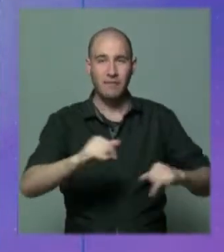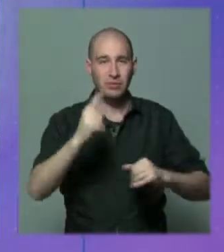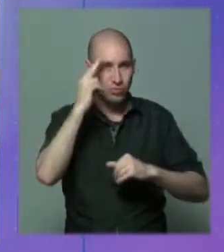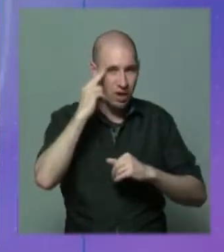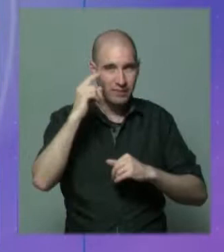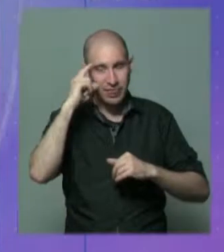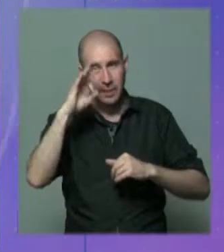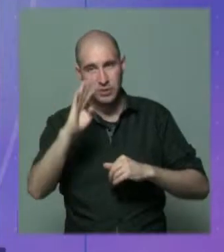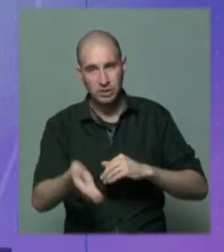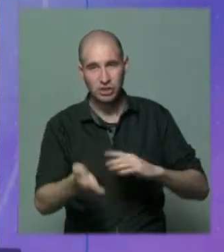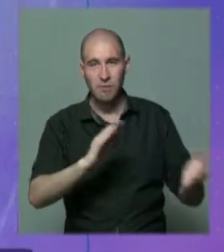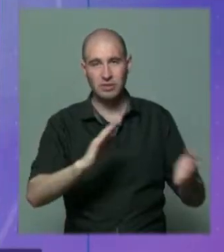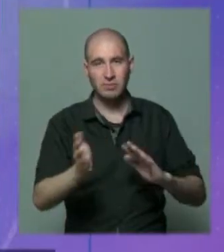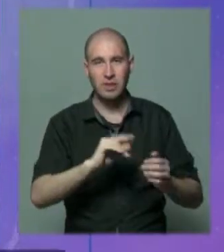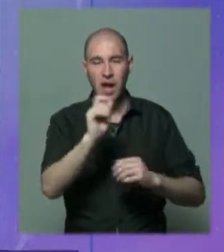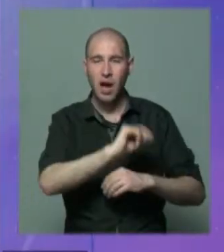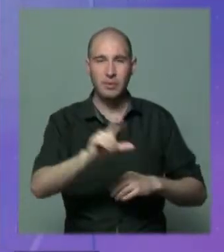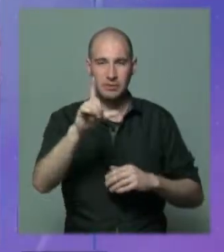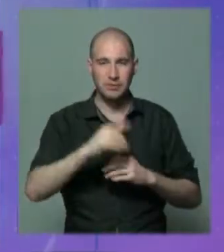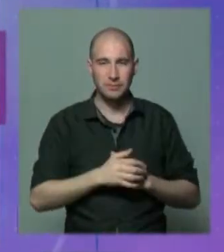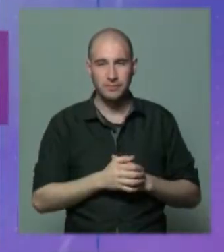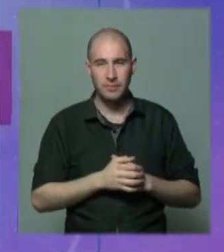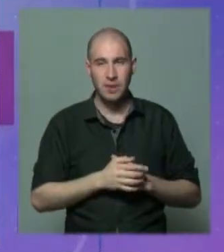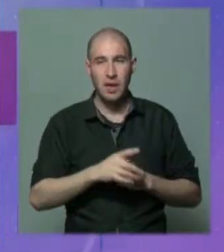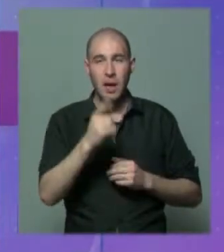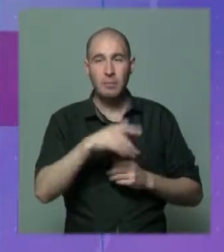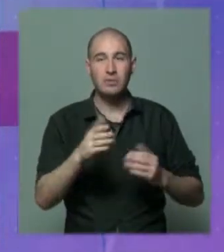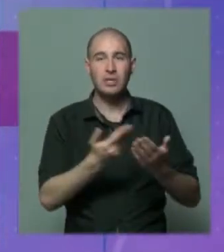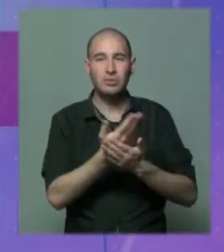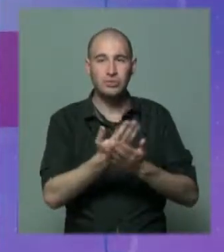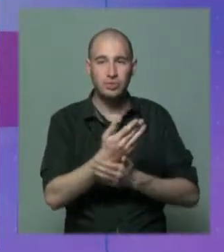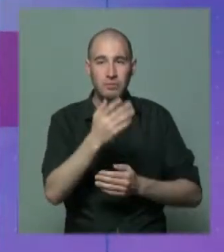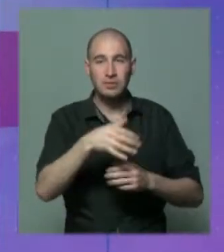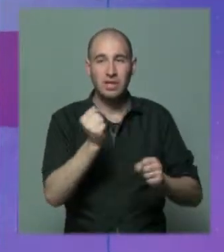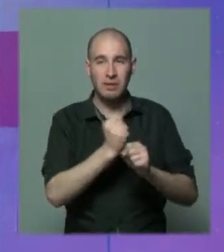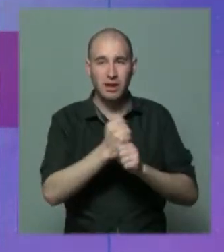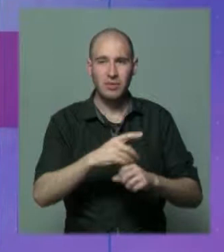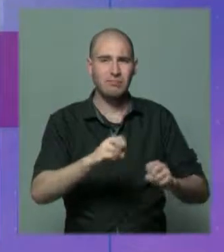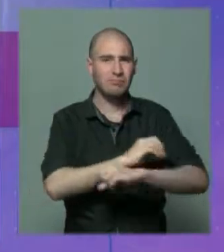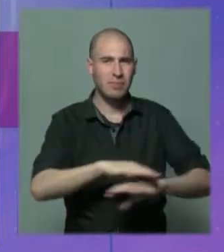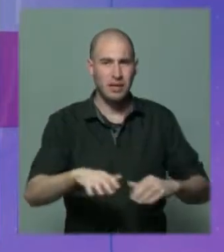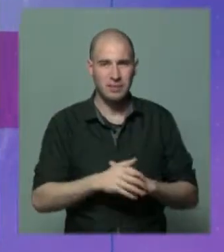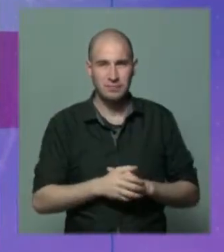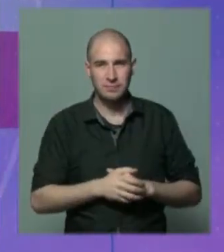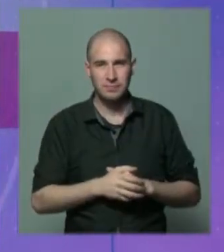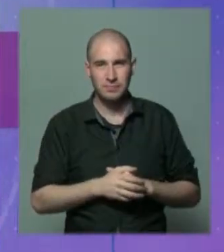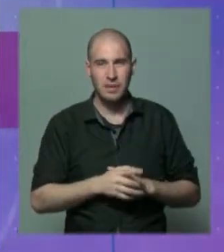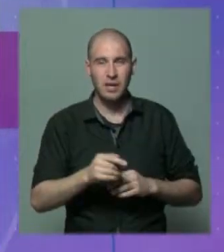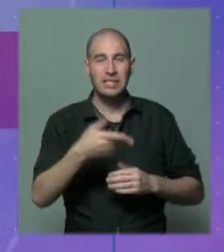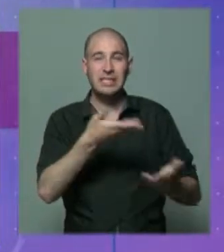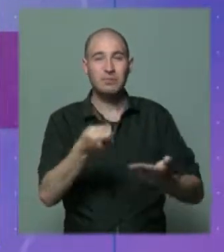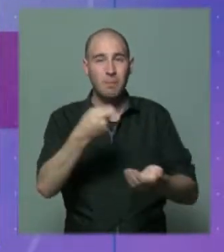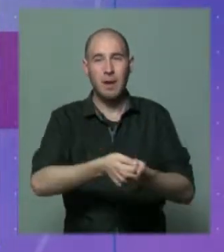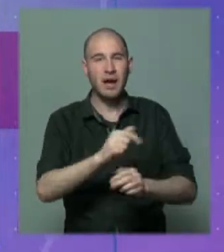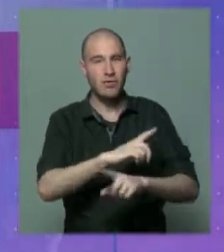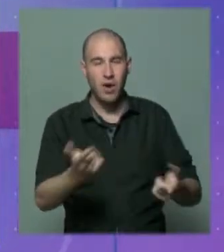9 y un 10% es el incremento. Lo que está sufriendo el pueblo y lo que están sufriendo los trabajadores es terrible, no llegan a pagar los servicios,